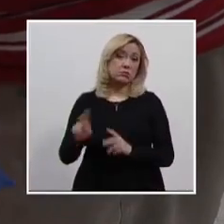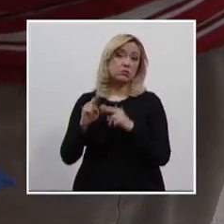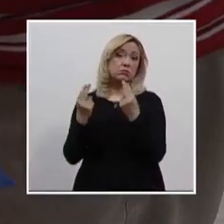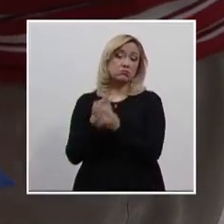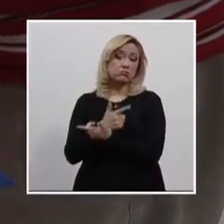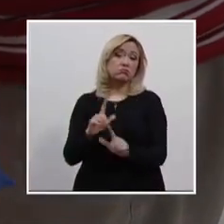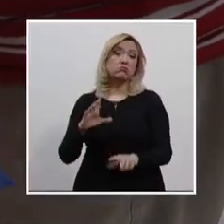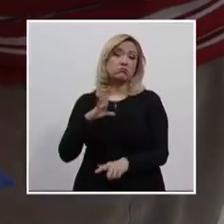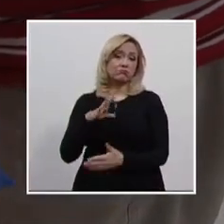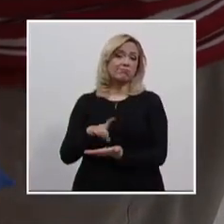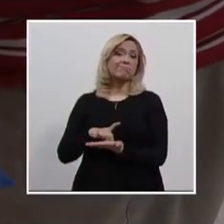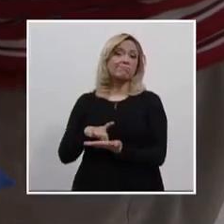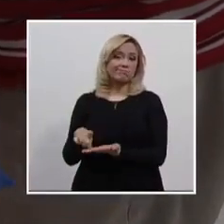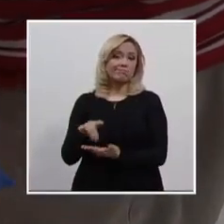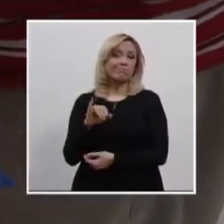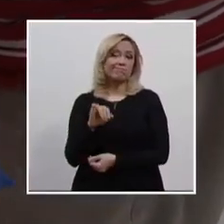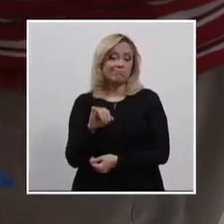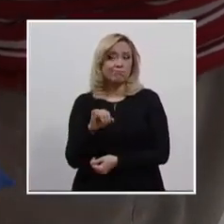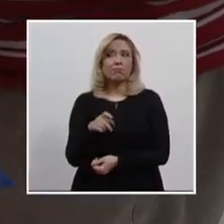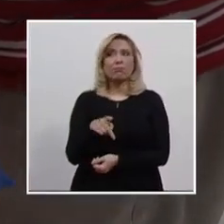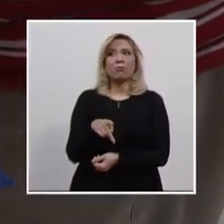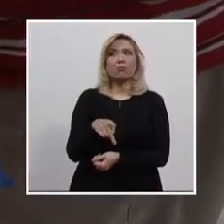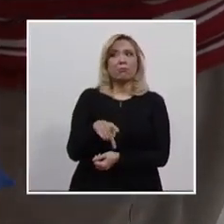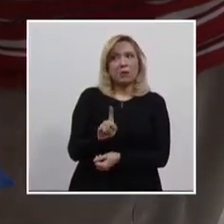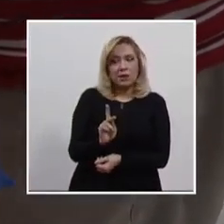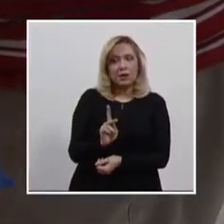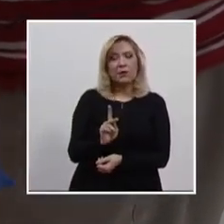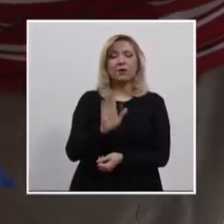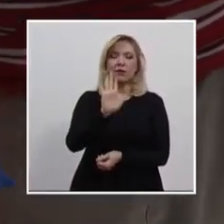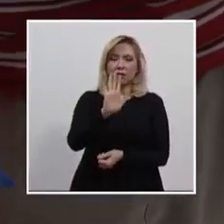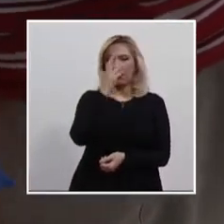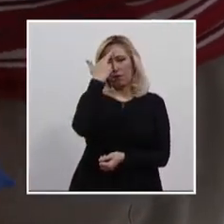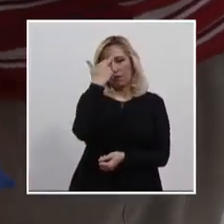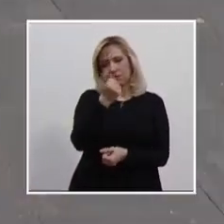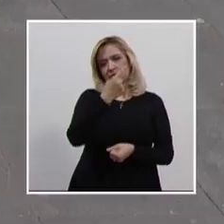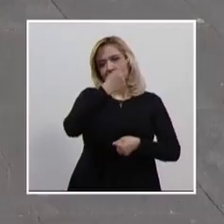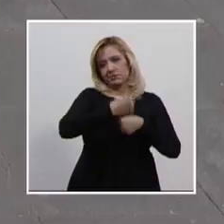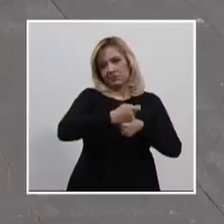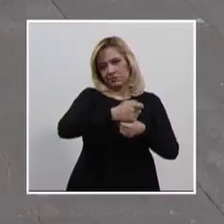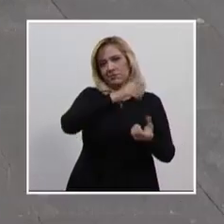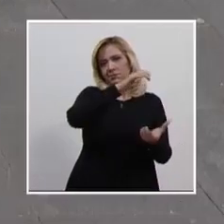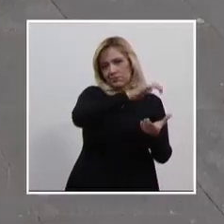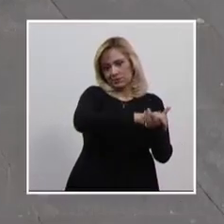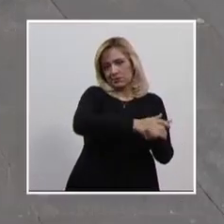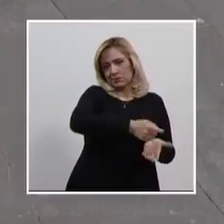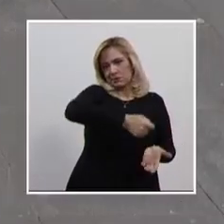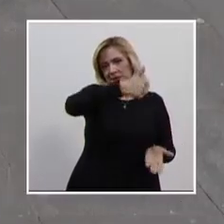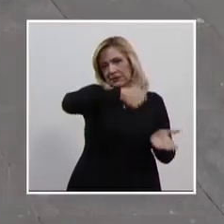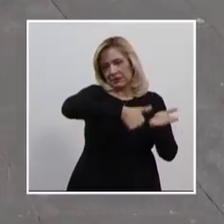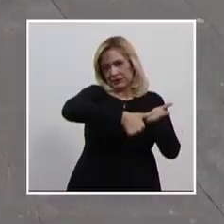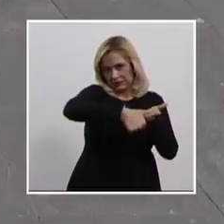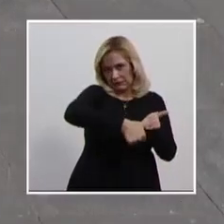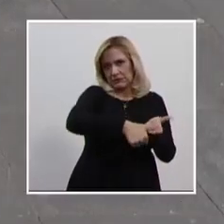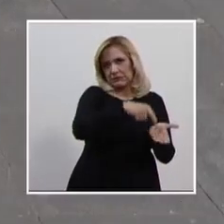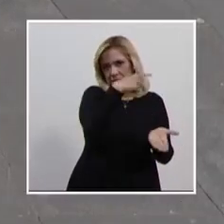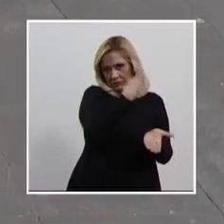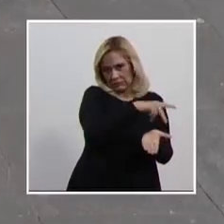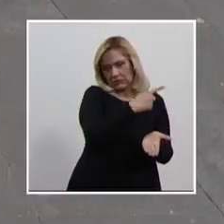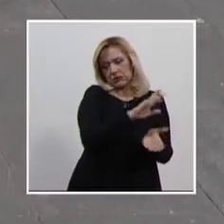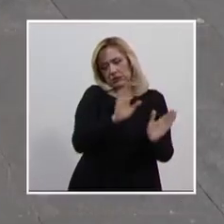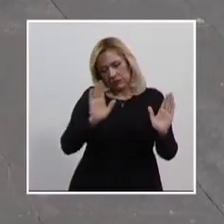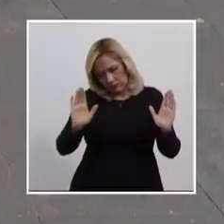Sin embargo, esto no puede desconocer los derechos que le corresponden a la persona que legalmente se ostenta como su